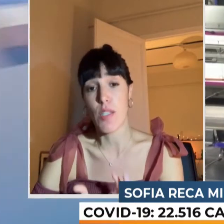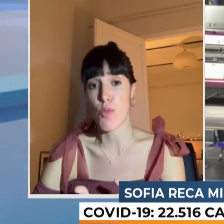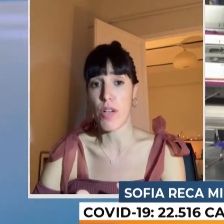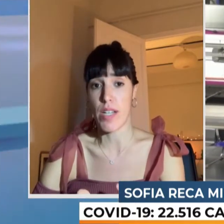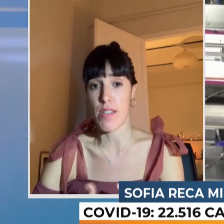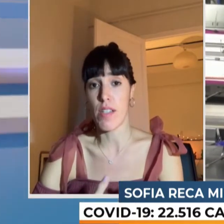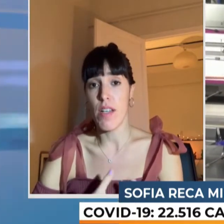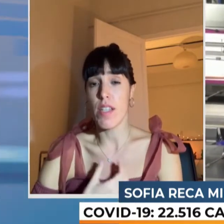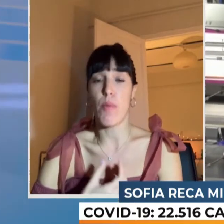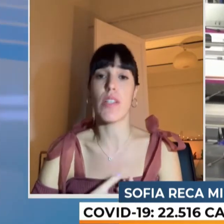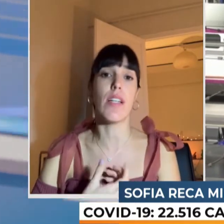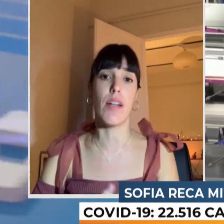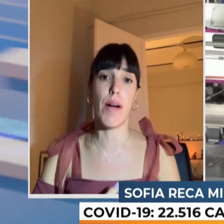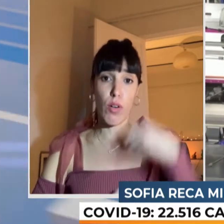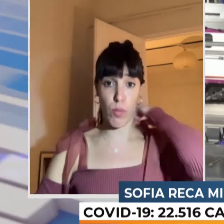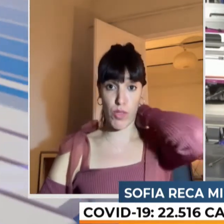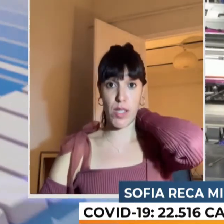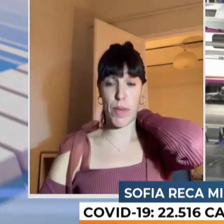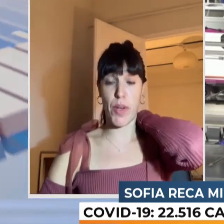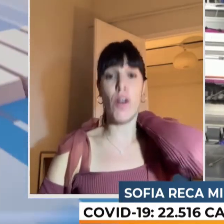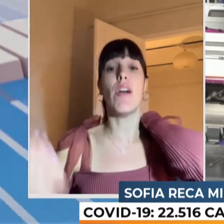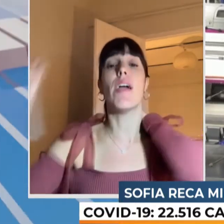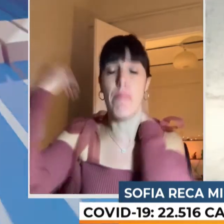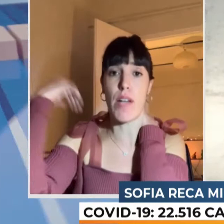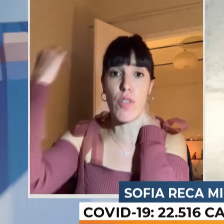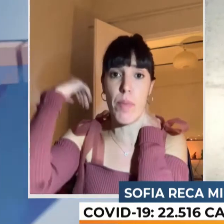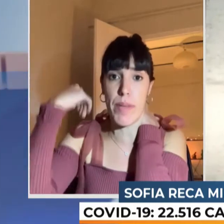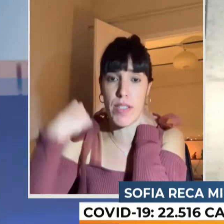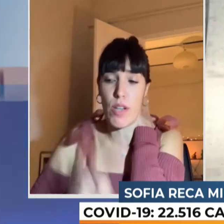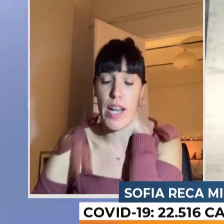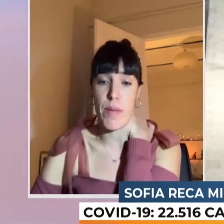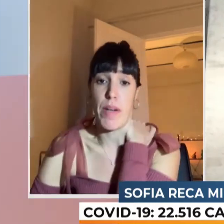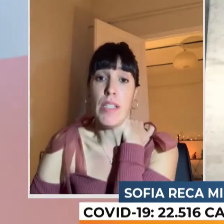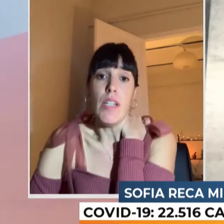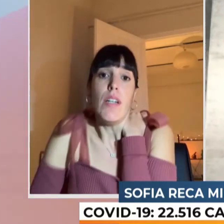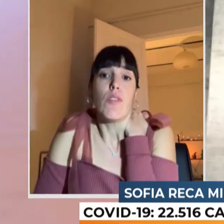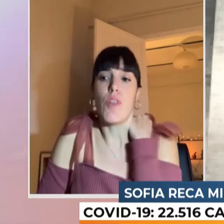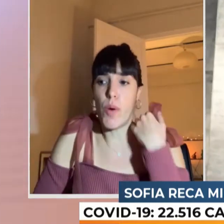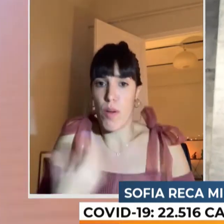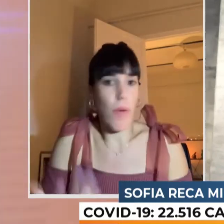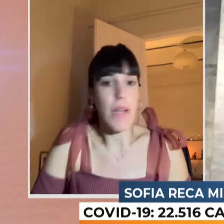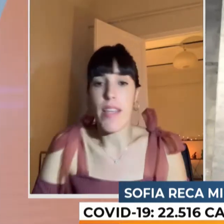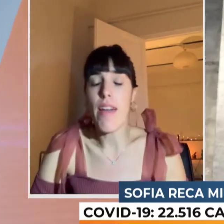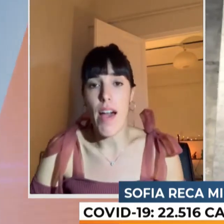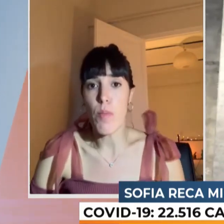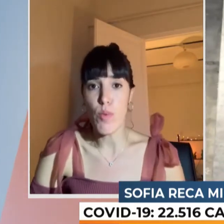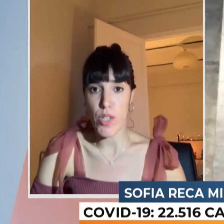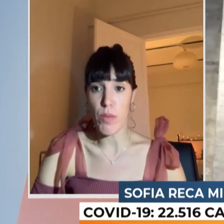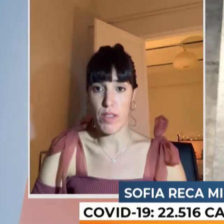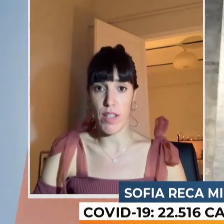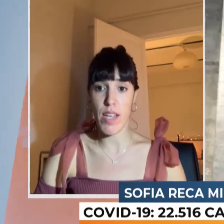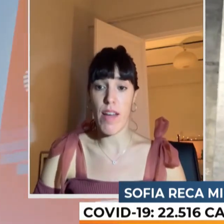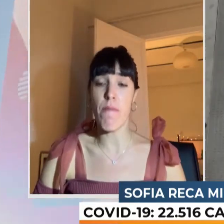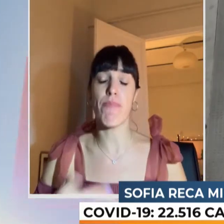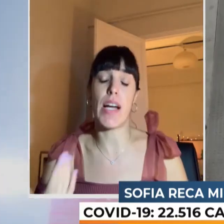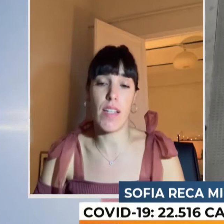que trabajen desde sus hogares. Digamos, el teletrabajo, como sí se previó en marzo en el primer estado de alarma. Entonces, bueno, movilidad hay mucha